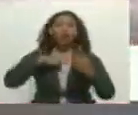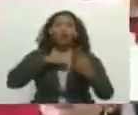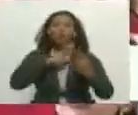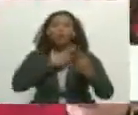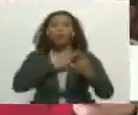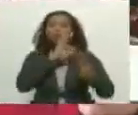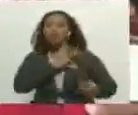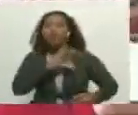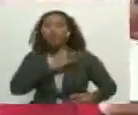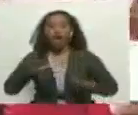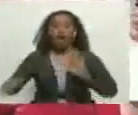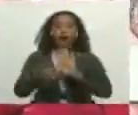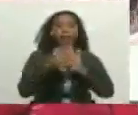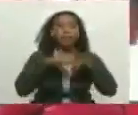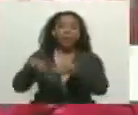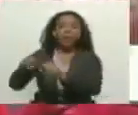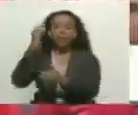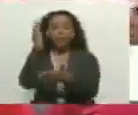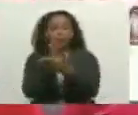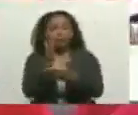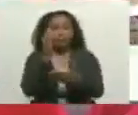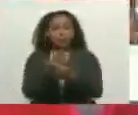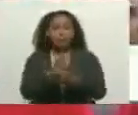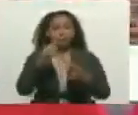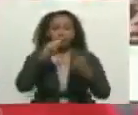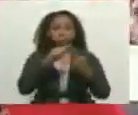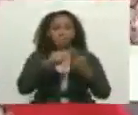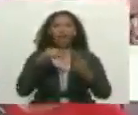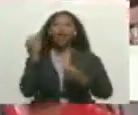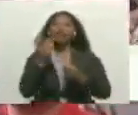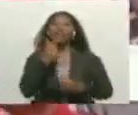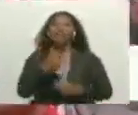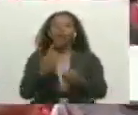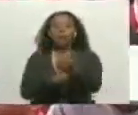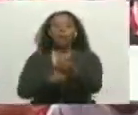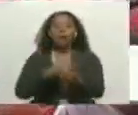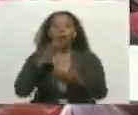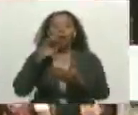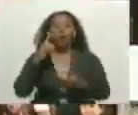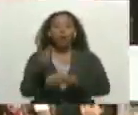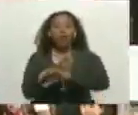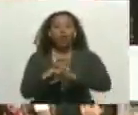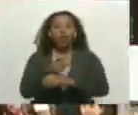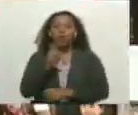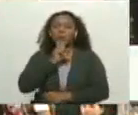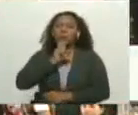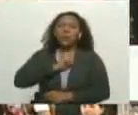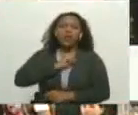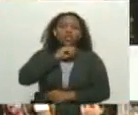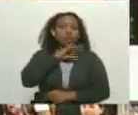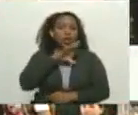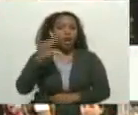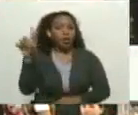socialismo, antiimperialista siempre. Lo decía el hermano gobernador, el enemigo histórico no